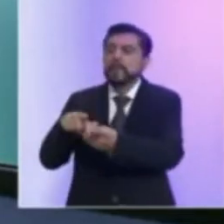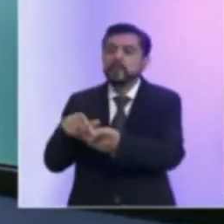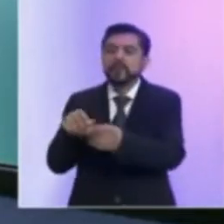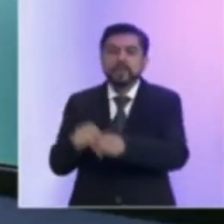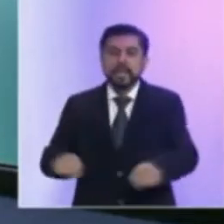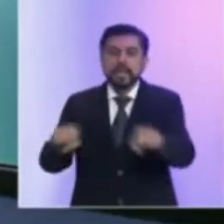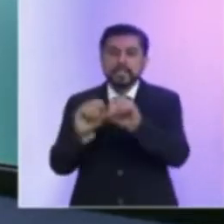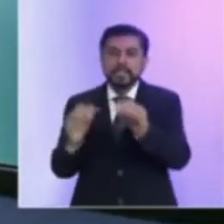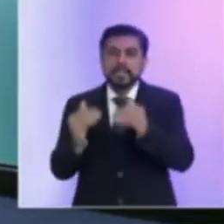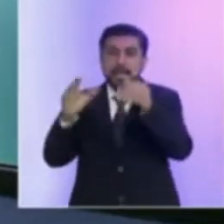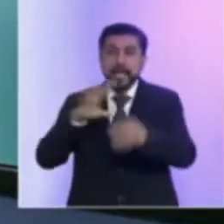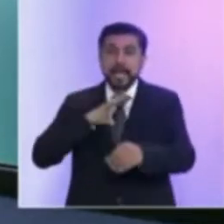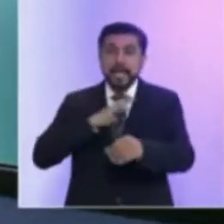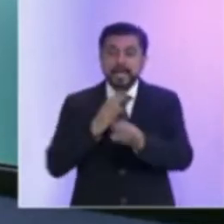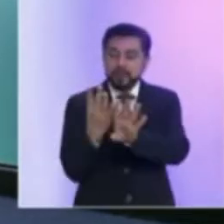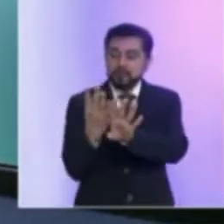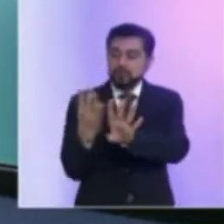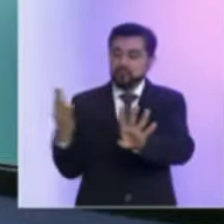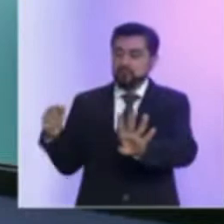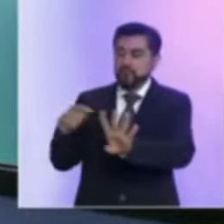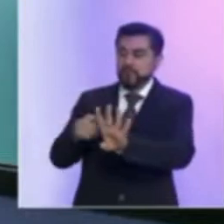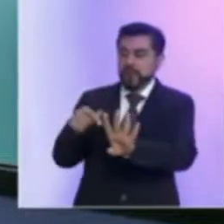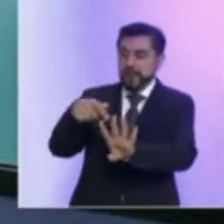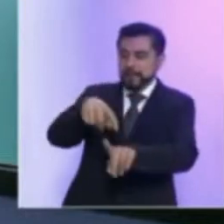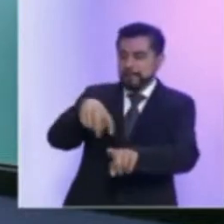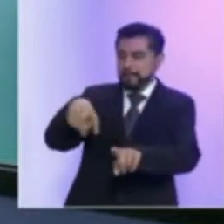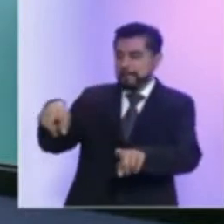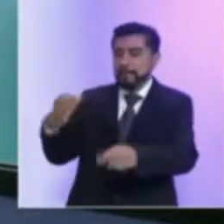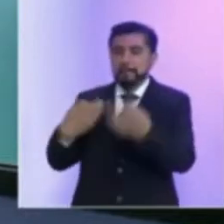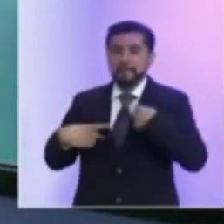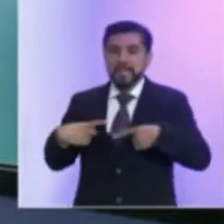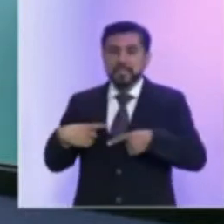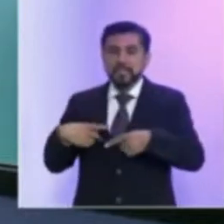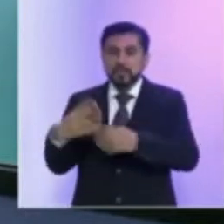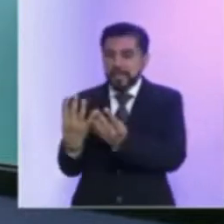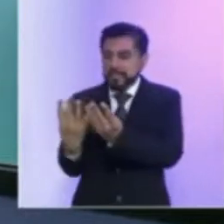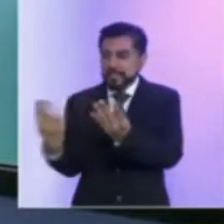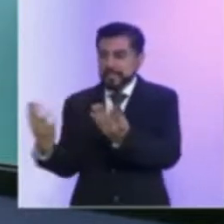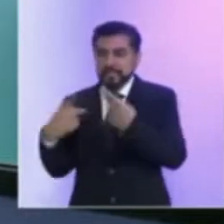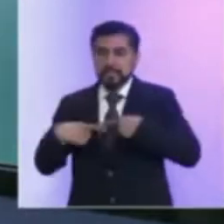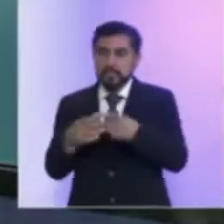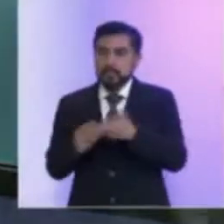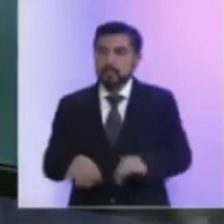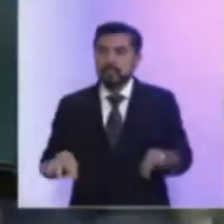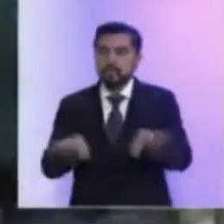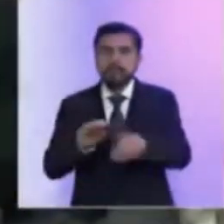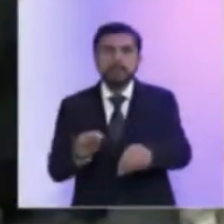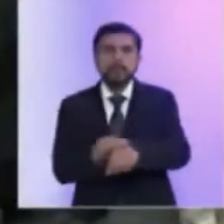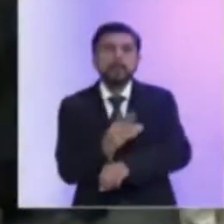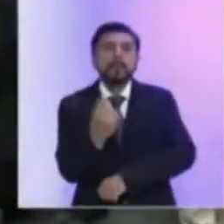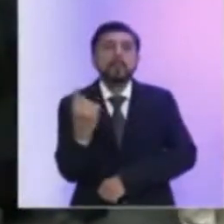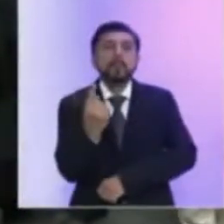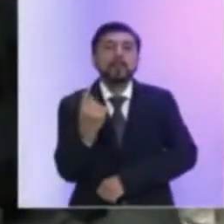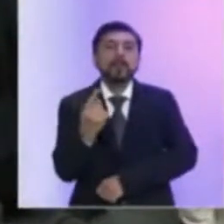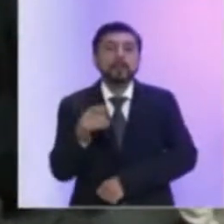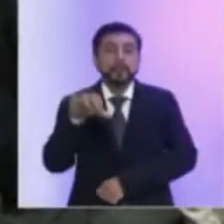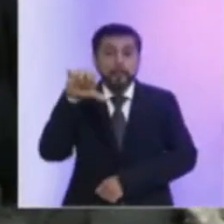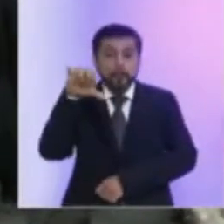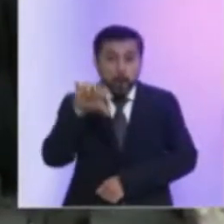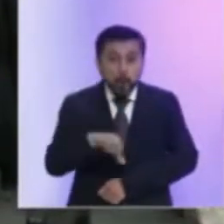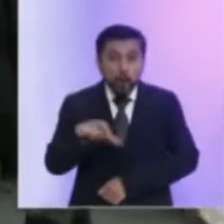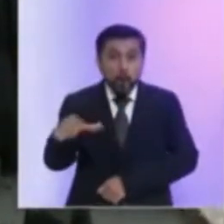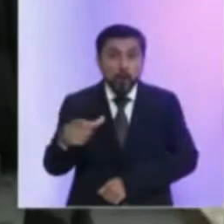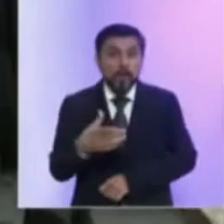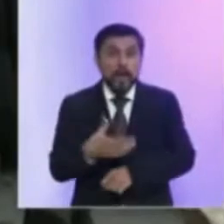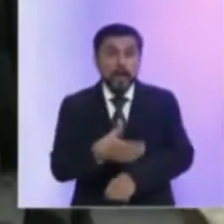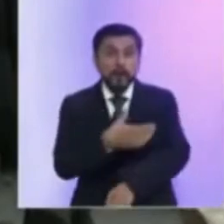primera fila, ¿sí?, que para la presidenta electa es particularmente importante, porque el día de hoy la acompaña en